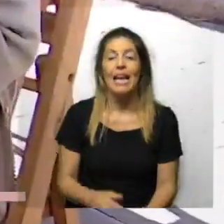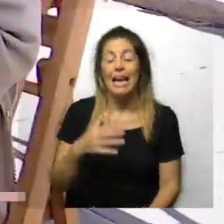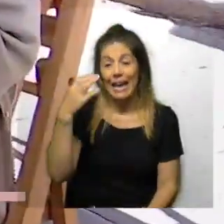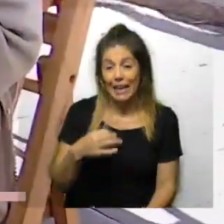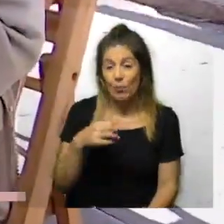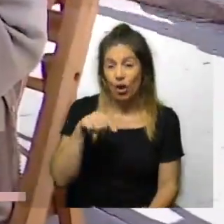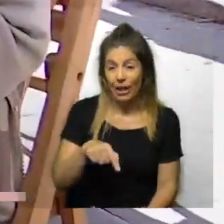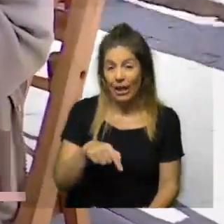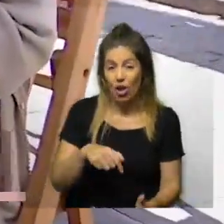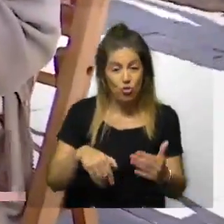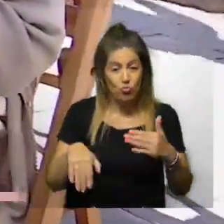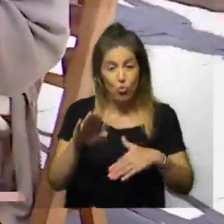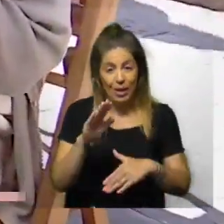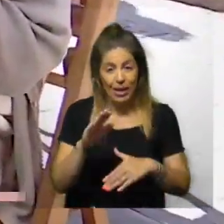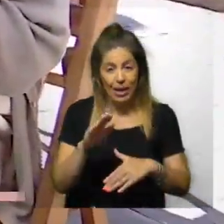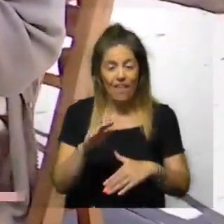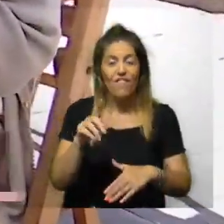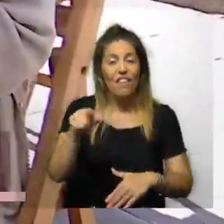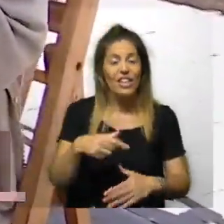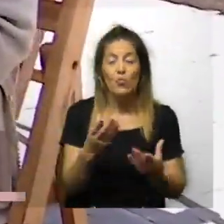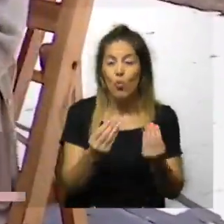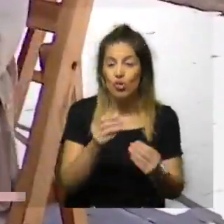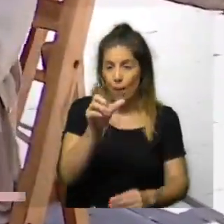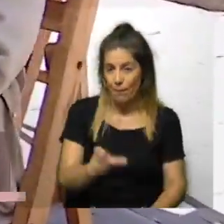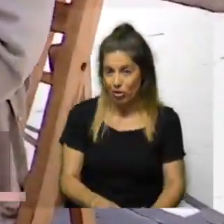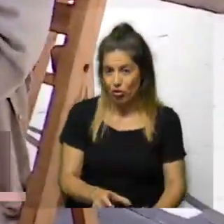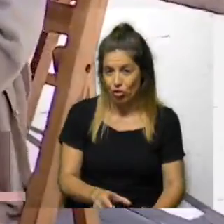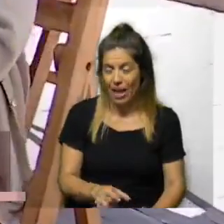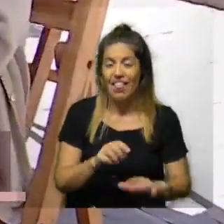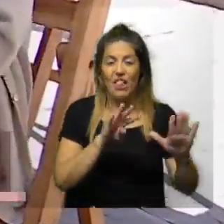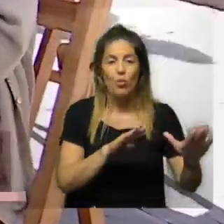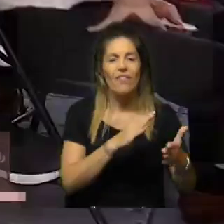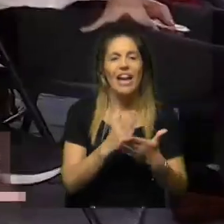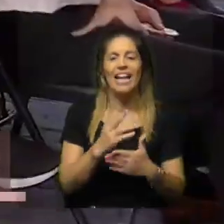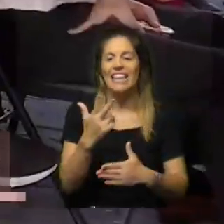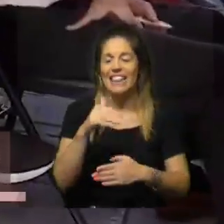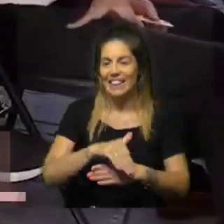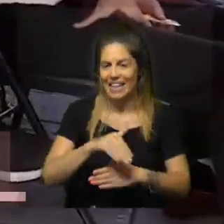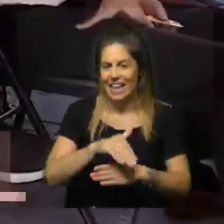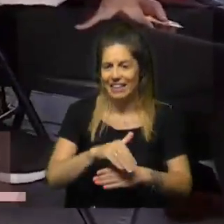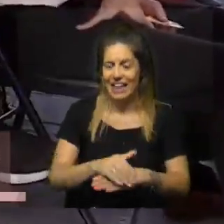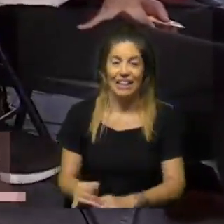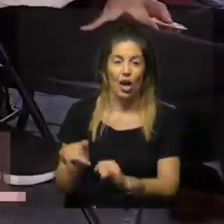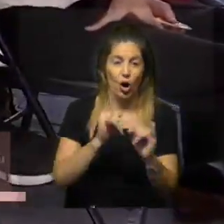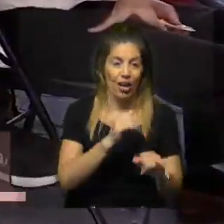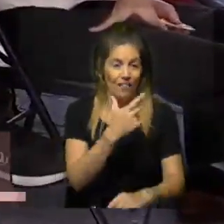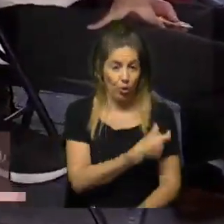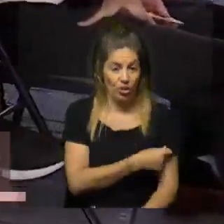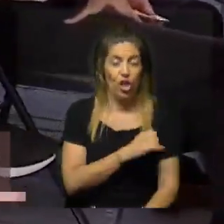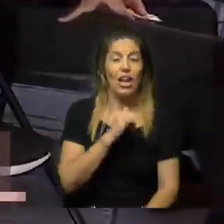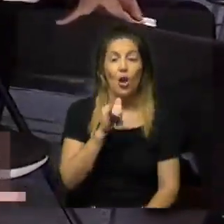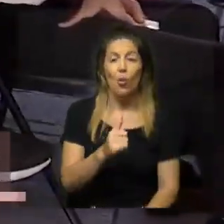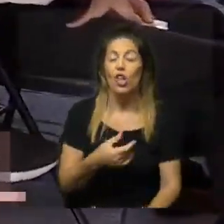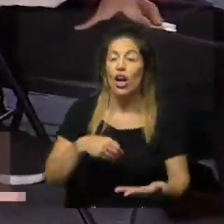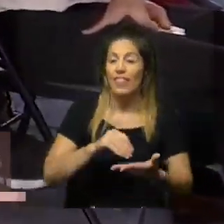sí, que va a venir mucho más gente. Es de 9 a 15 horas en la jornada de vacunación, y les cuento que además